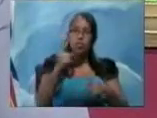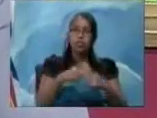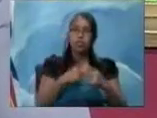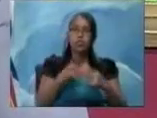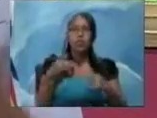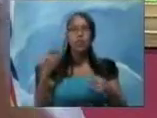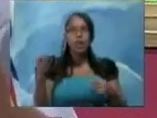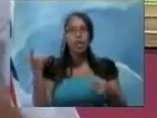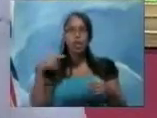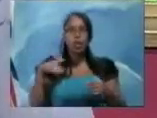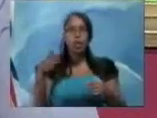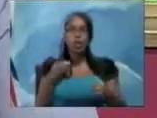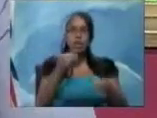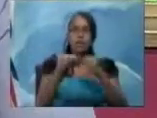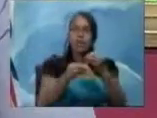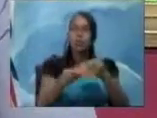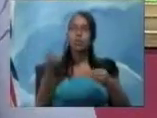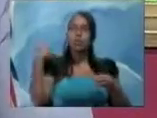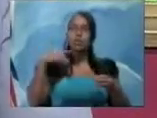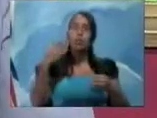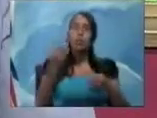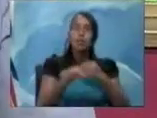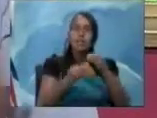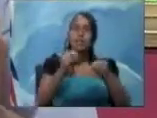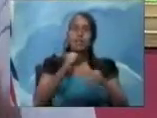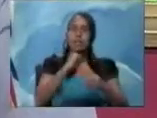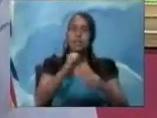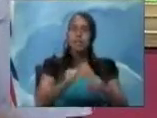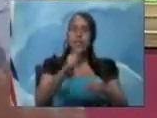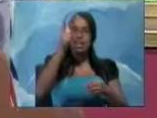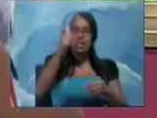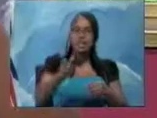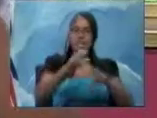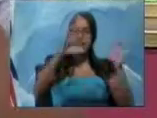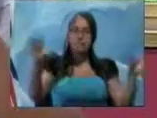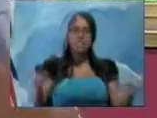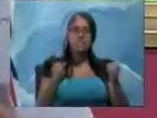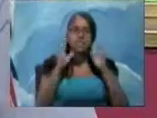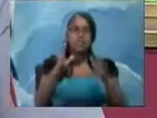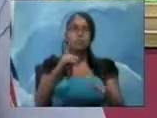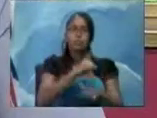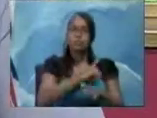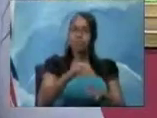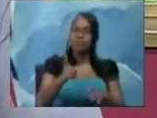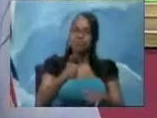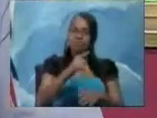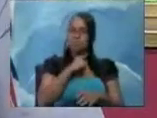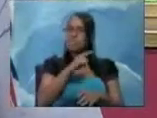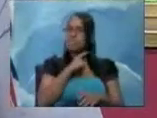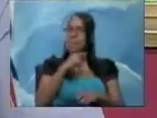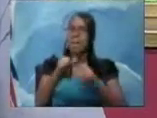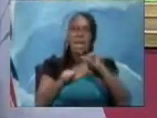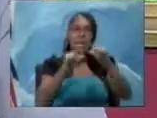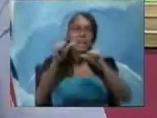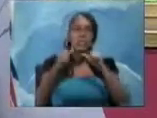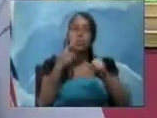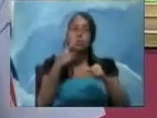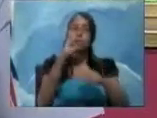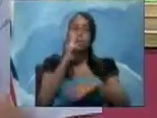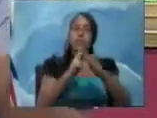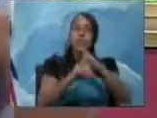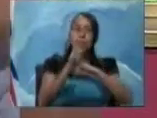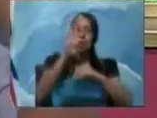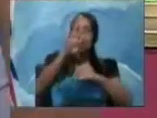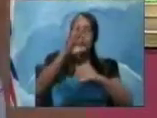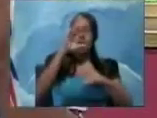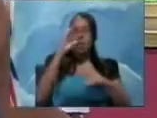hacer Bueno lo que tenemos que hacer es ser salvo de Esta perversa generación como dice el versículo 40